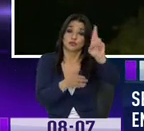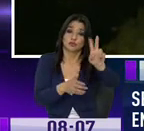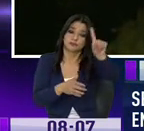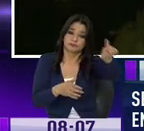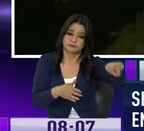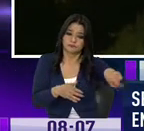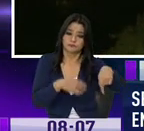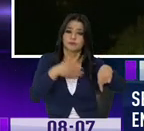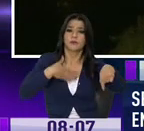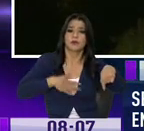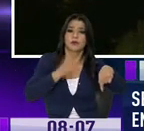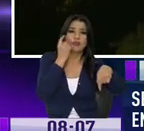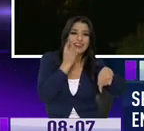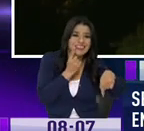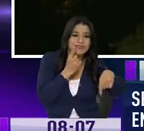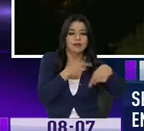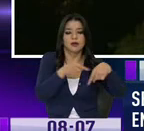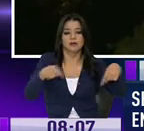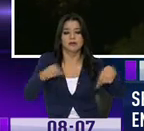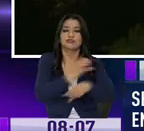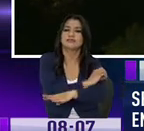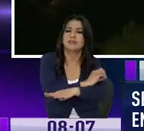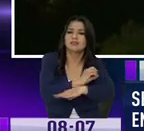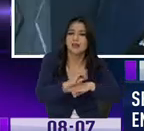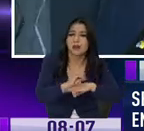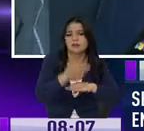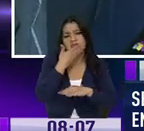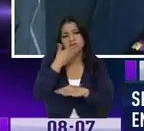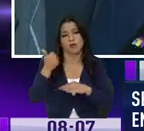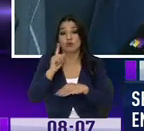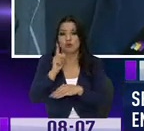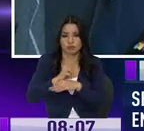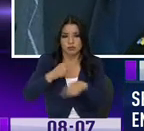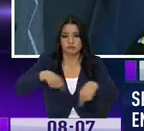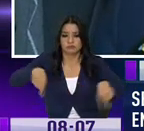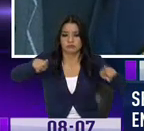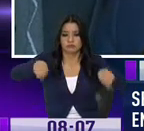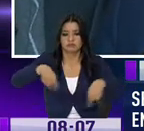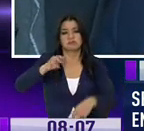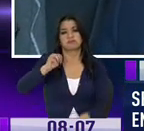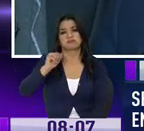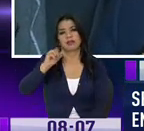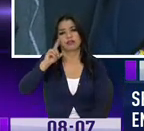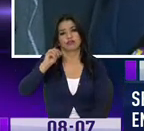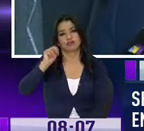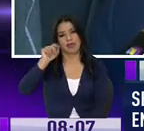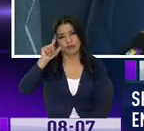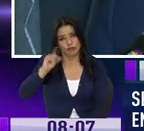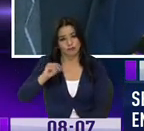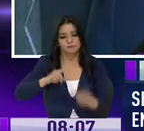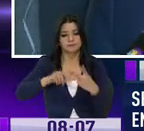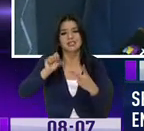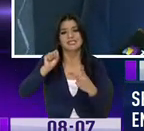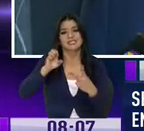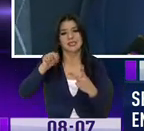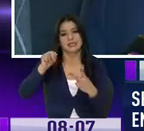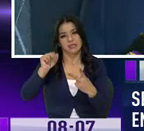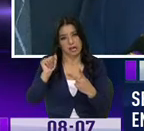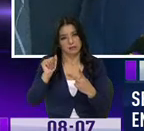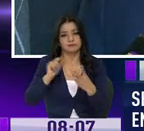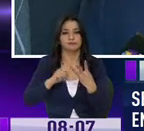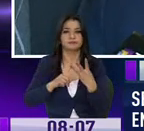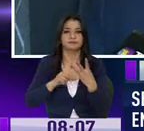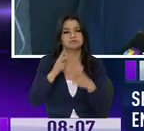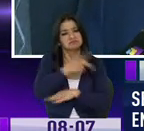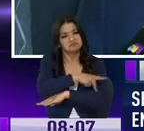Simón Bolívar o trate de irse por la Occidental, en fin, y evitemos utilizar la Pedro Vicente Maldonado, escena que realmente